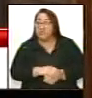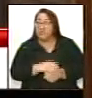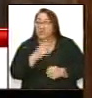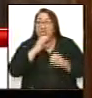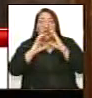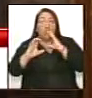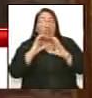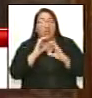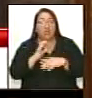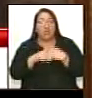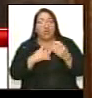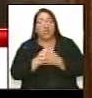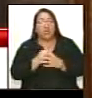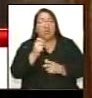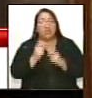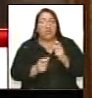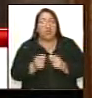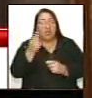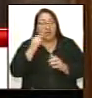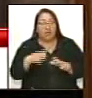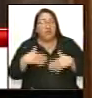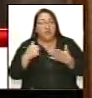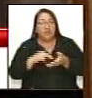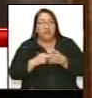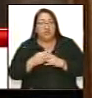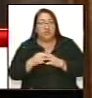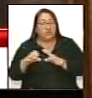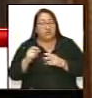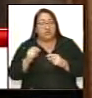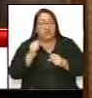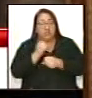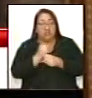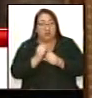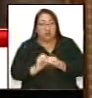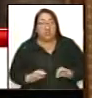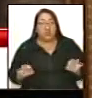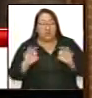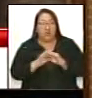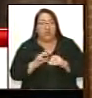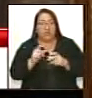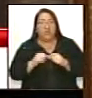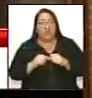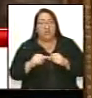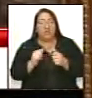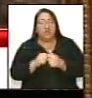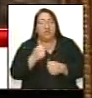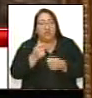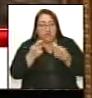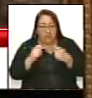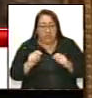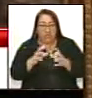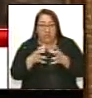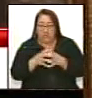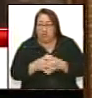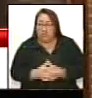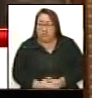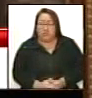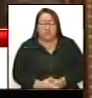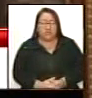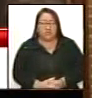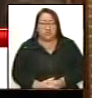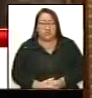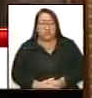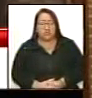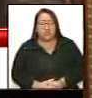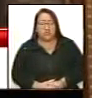comunicación con todas las personas para poder hacerles saber lo importante que es continuar con el tratamiento.